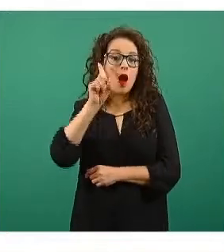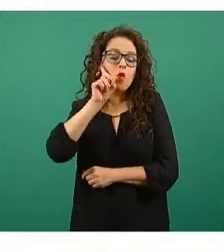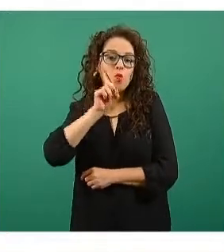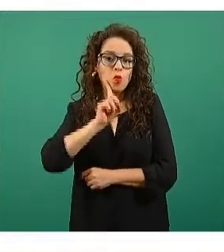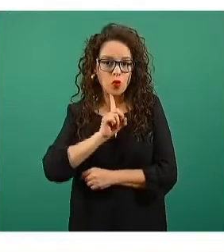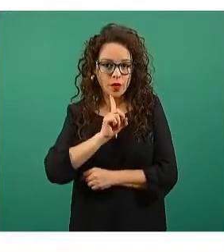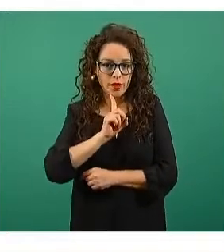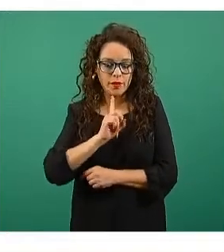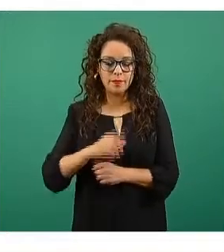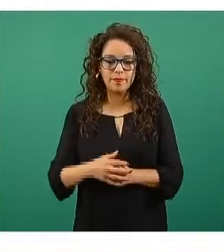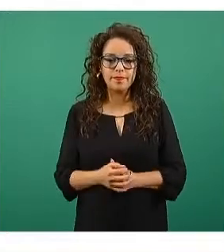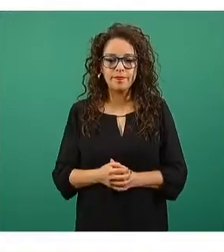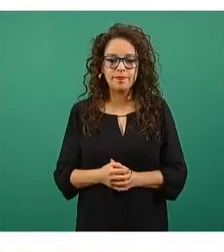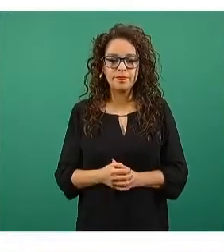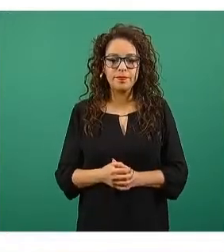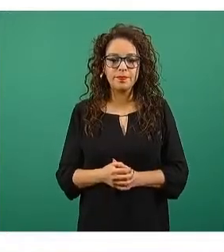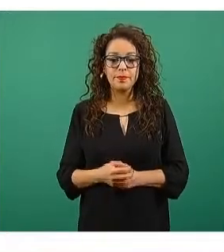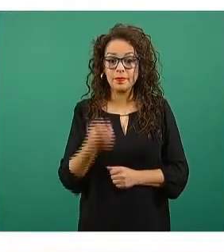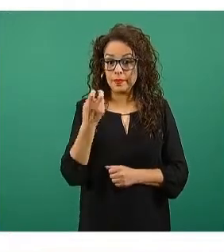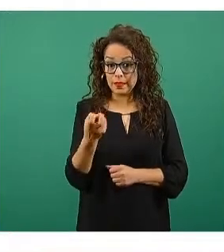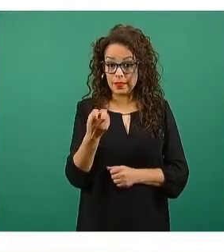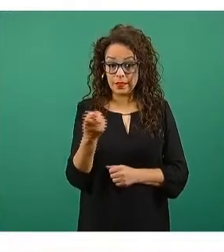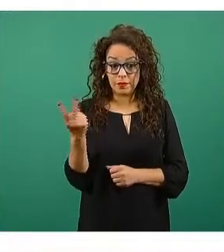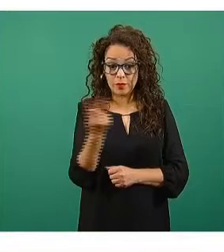les comentaba, son pilares